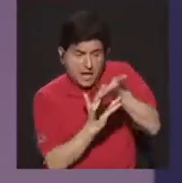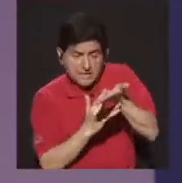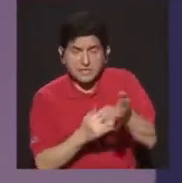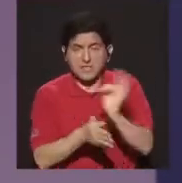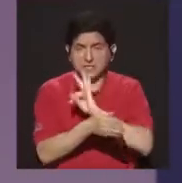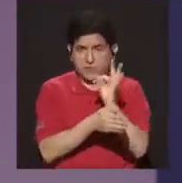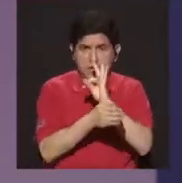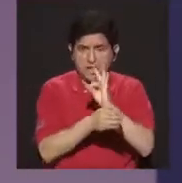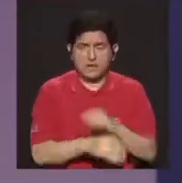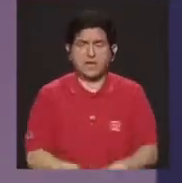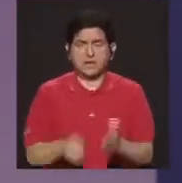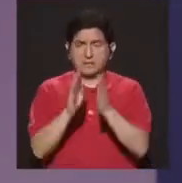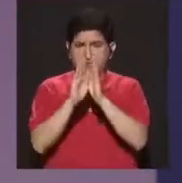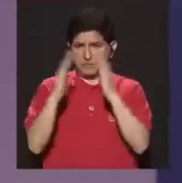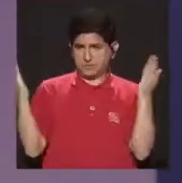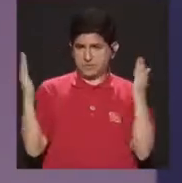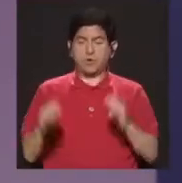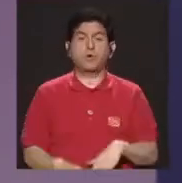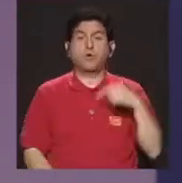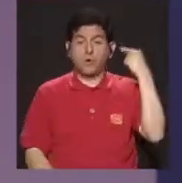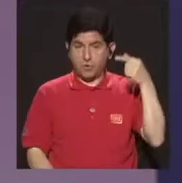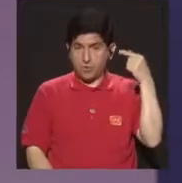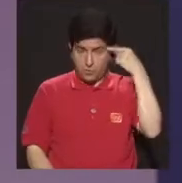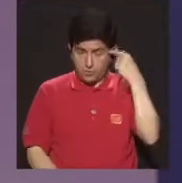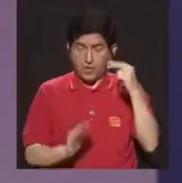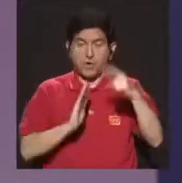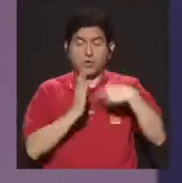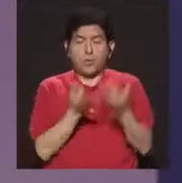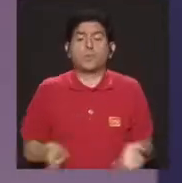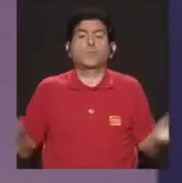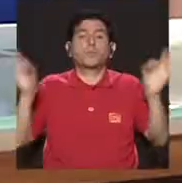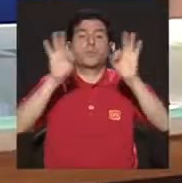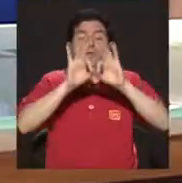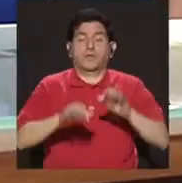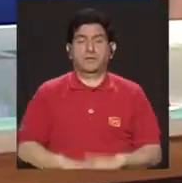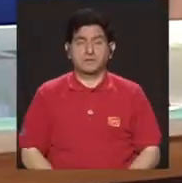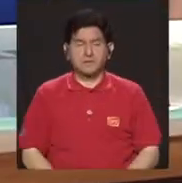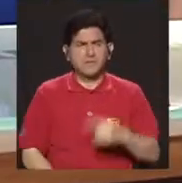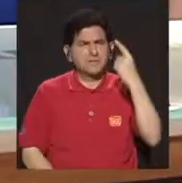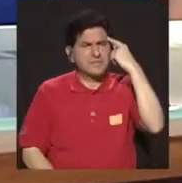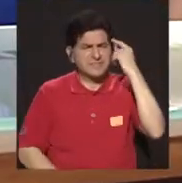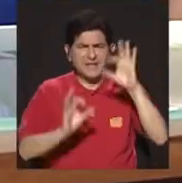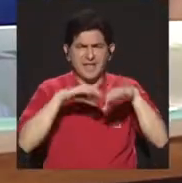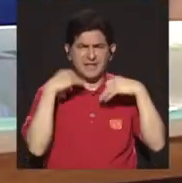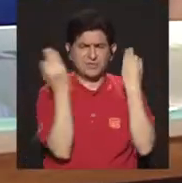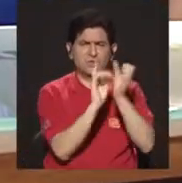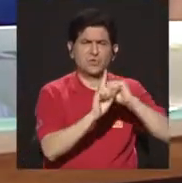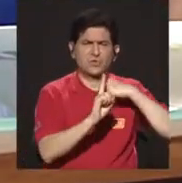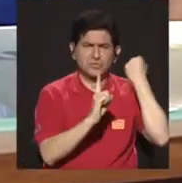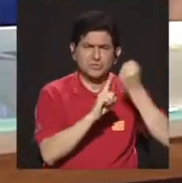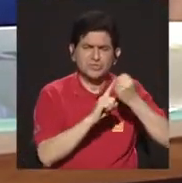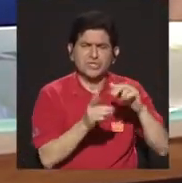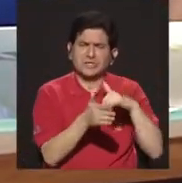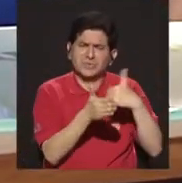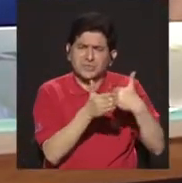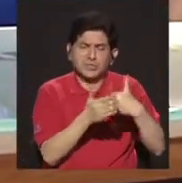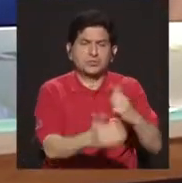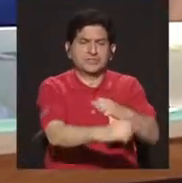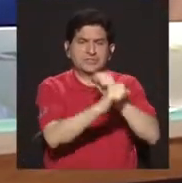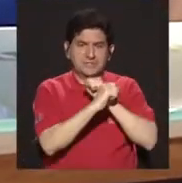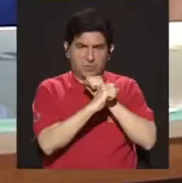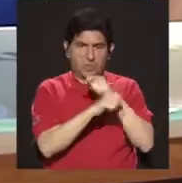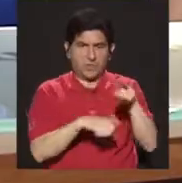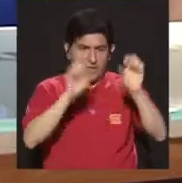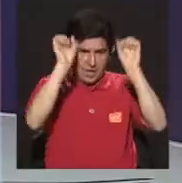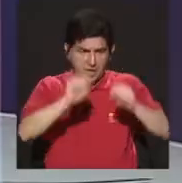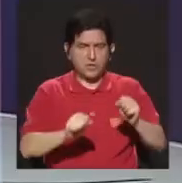abierta sino que del estado va a tener que jugar un rol importante sobre todo en familias vulnerables para poder garantizar ya sea